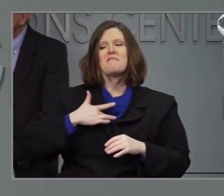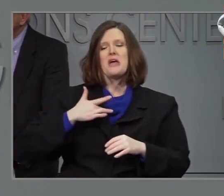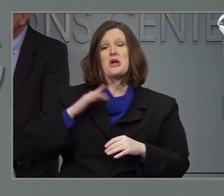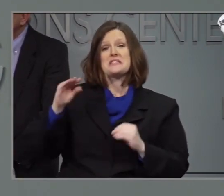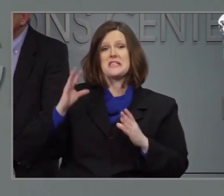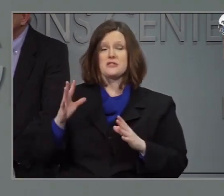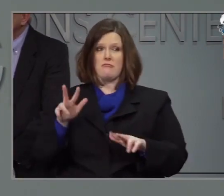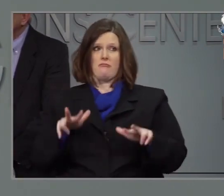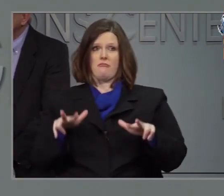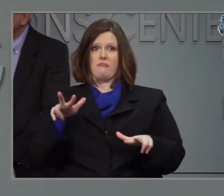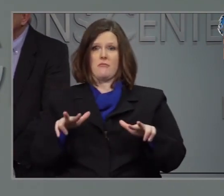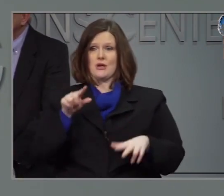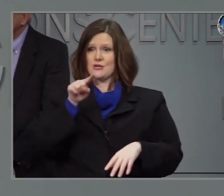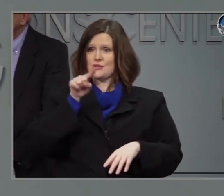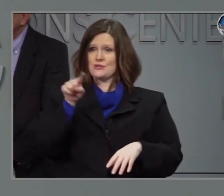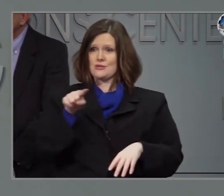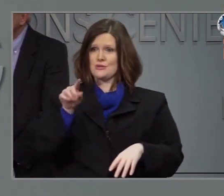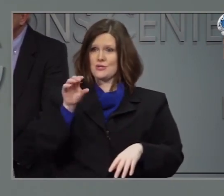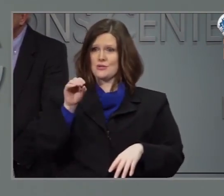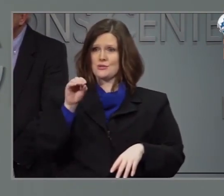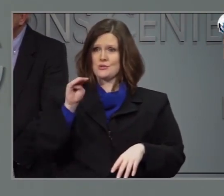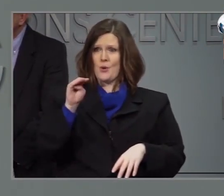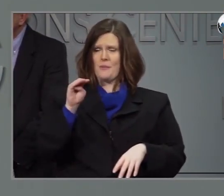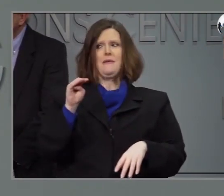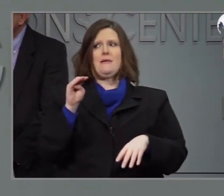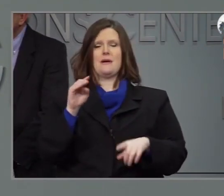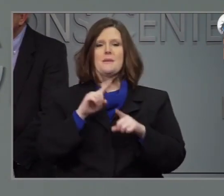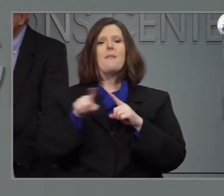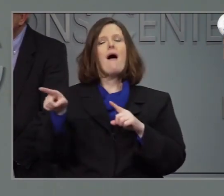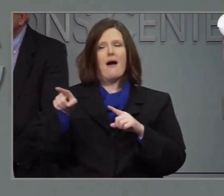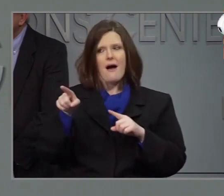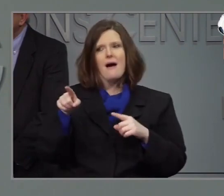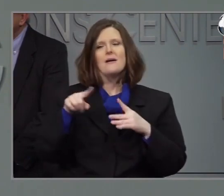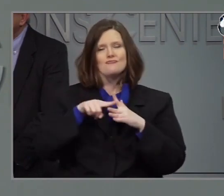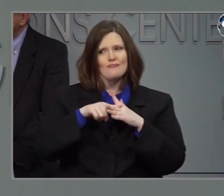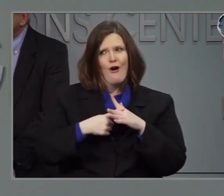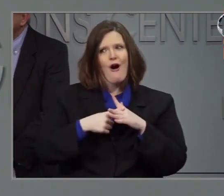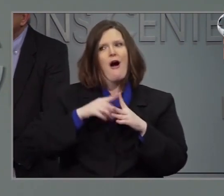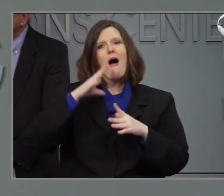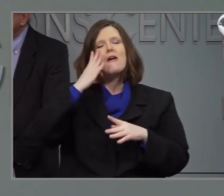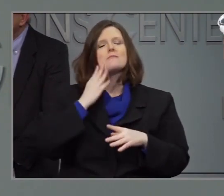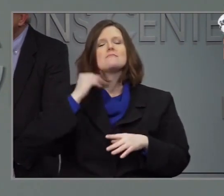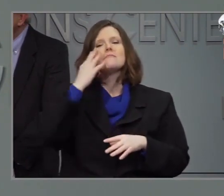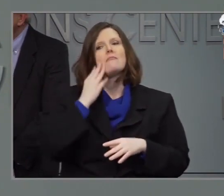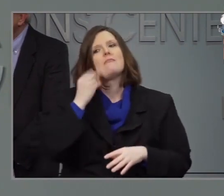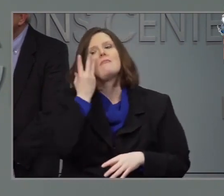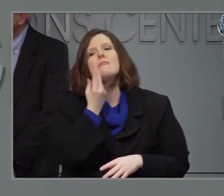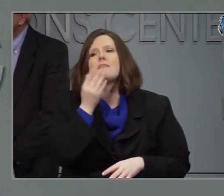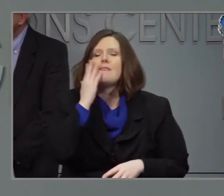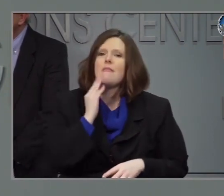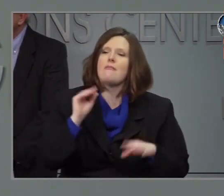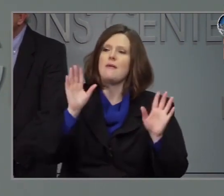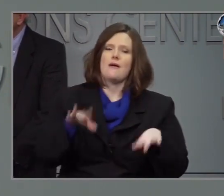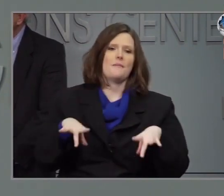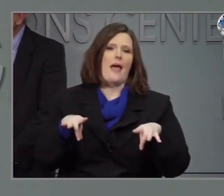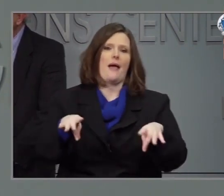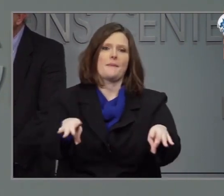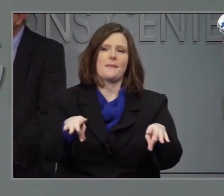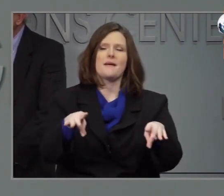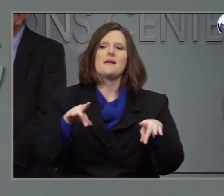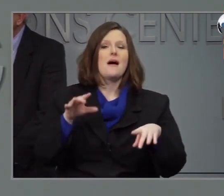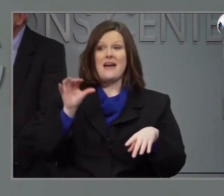supongo que fue la primera vez que ella utilizó la plataforma sí pero ya se está familiarizando con esto bastante